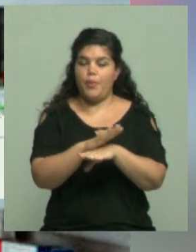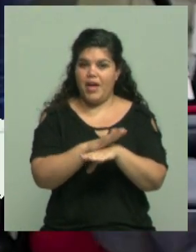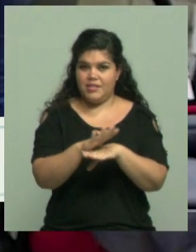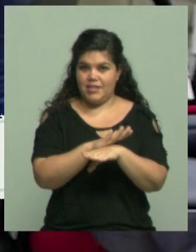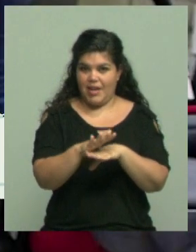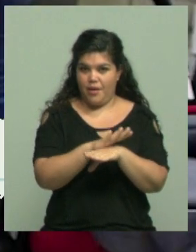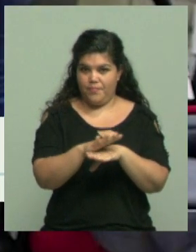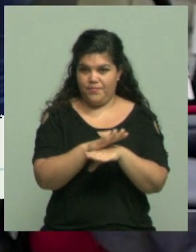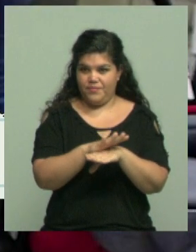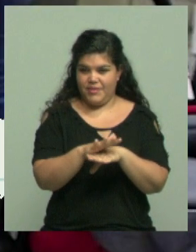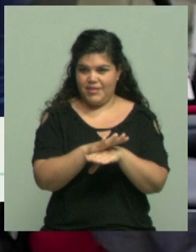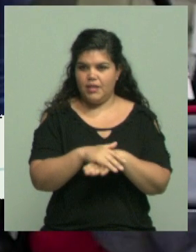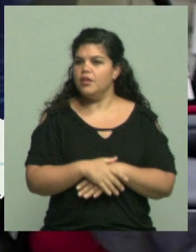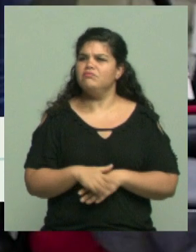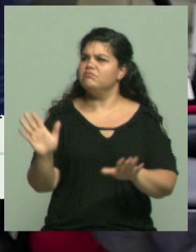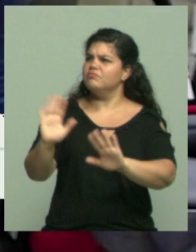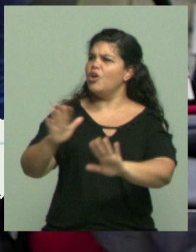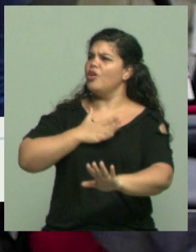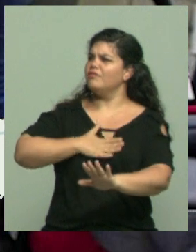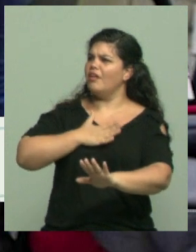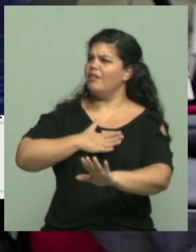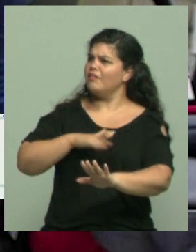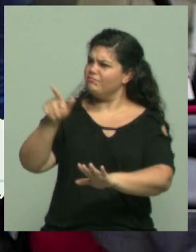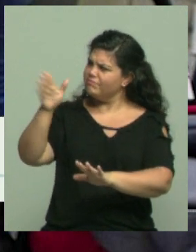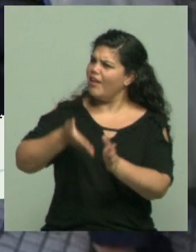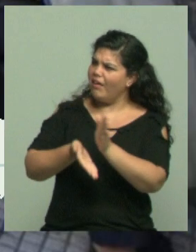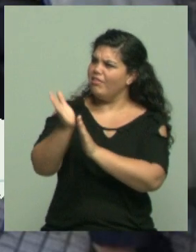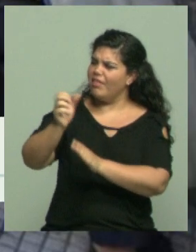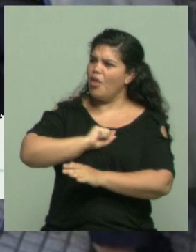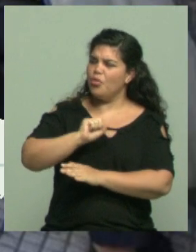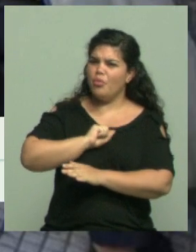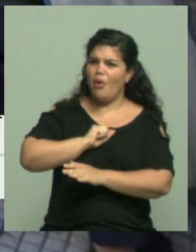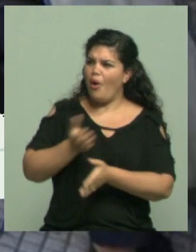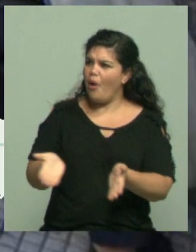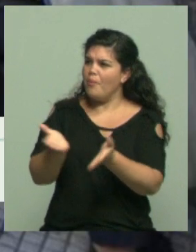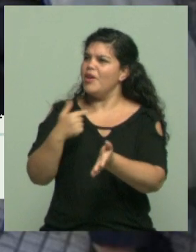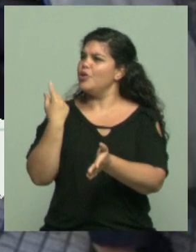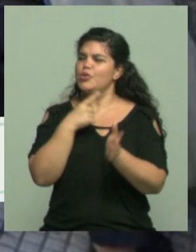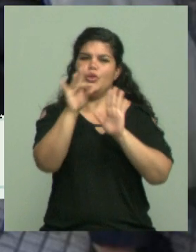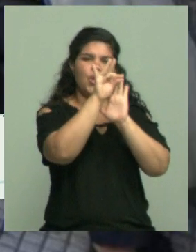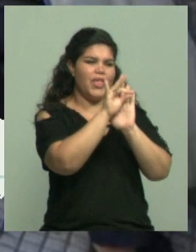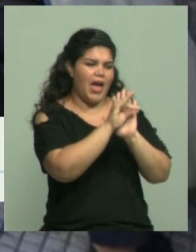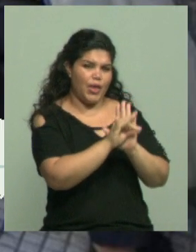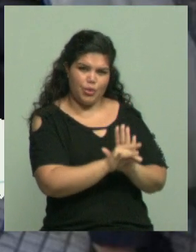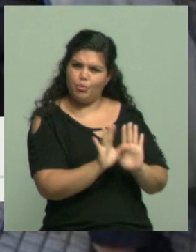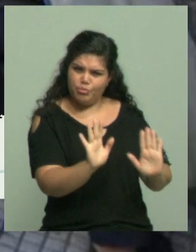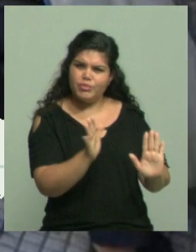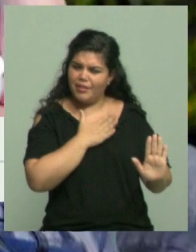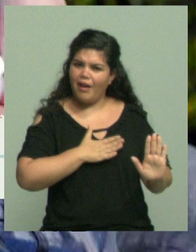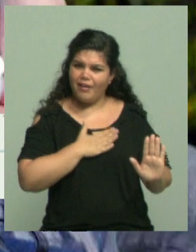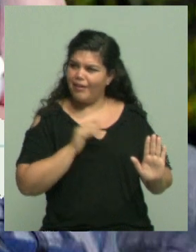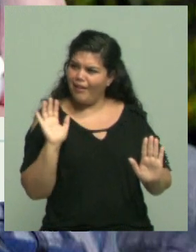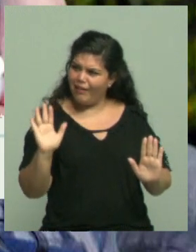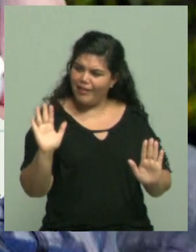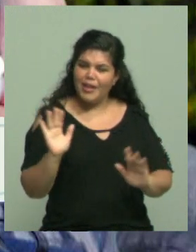Defensoría. No, está bien. Pero bueno, es un Siga tomando agua mientras nosotros repasamos algunos datos. Bueno, y como decíamos recién,